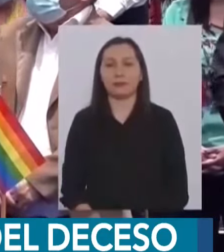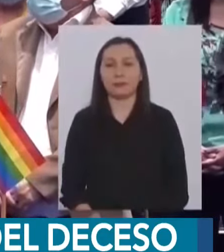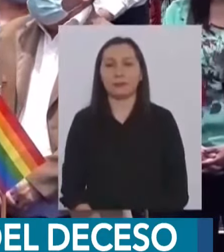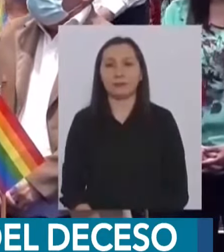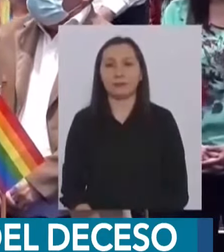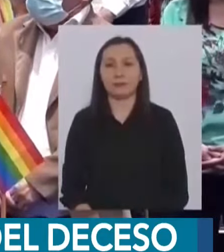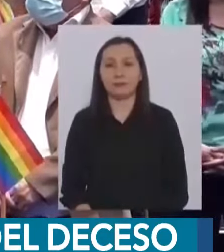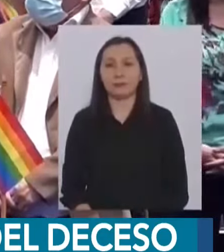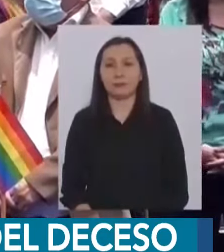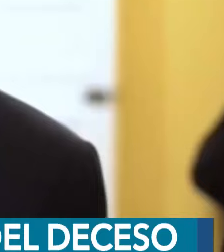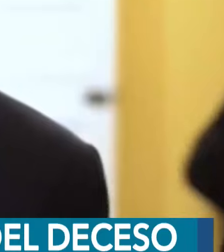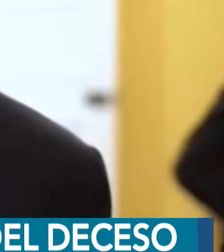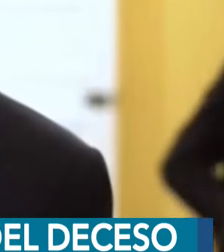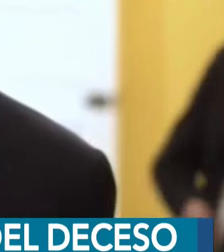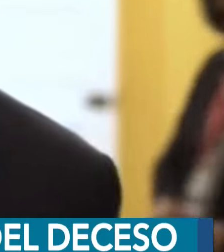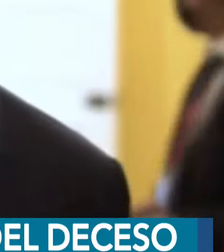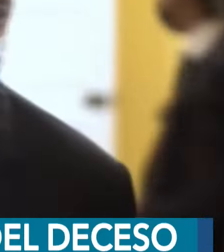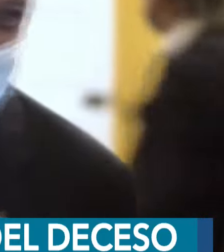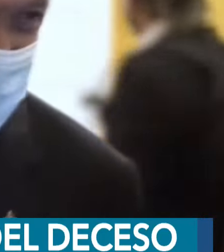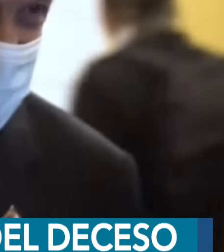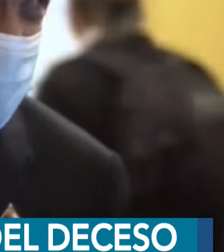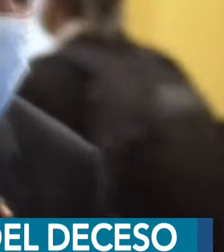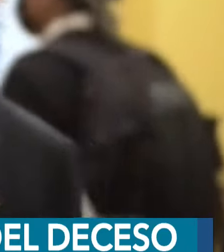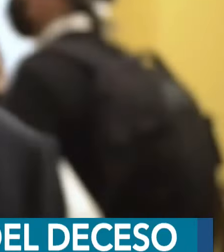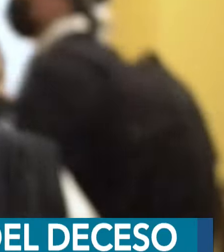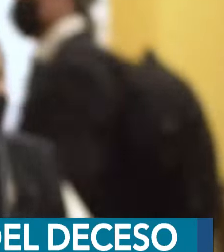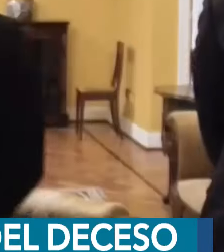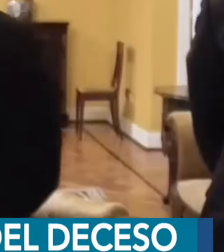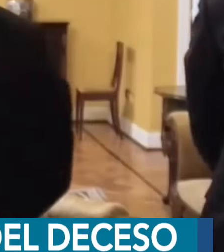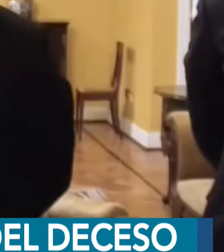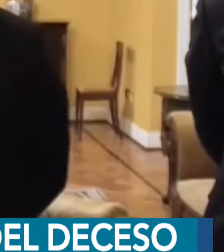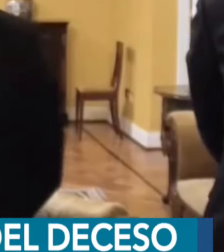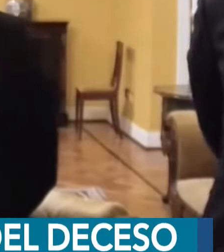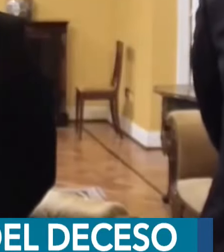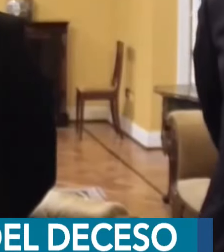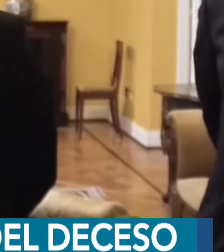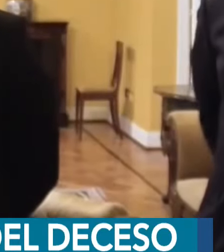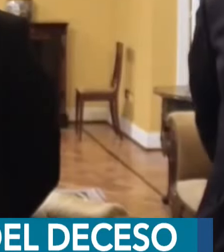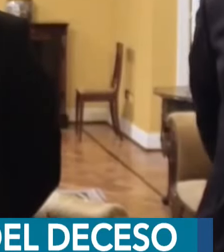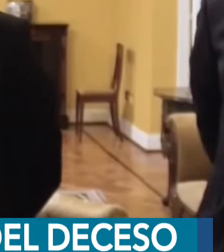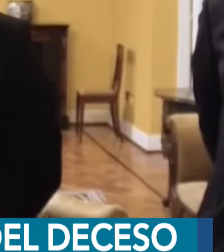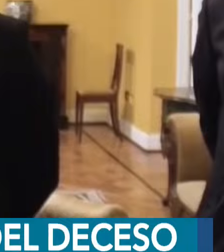veces presidente de Chile, como lo indicó la fiscal regional de Los Ríos, Tatiana Esquivel.